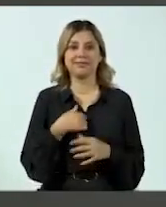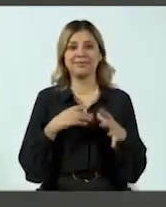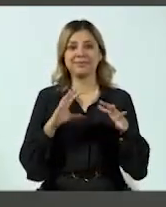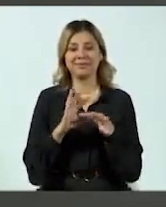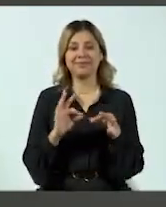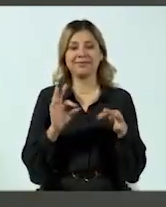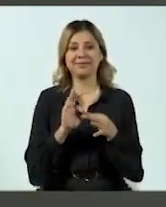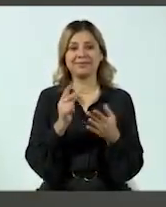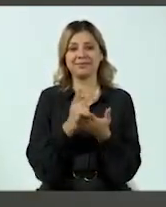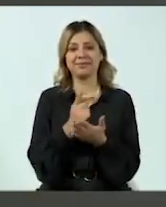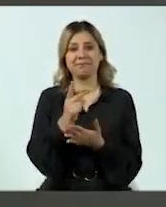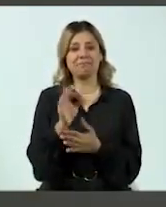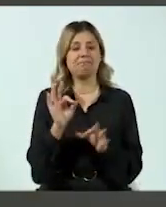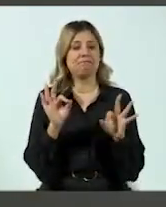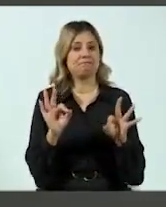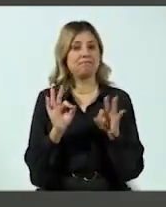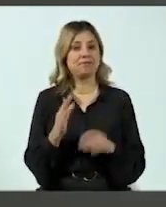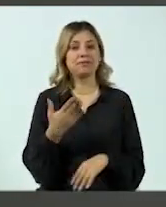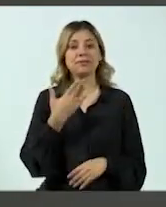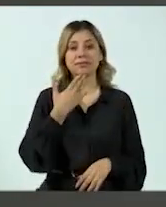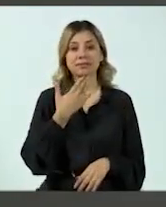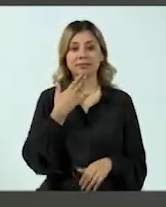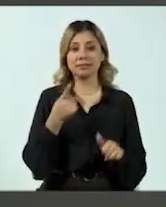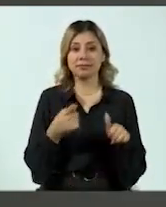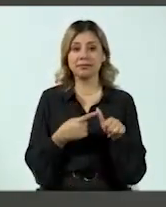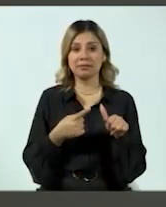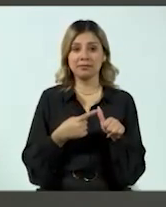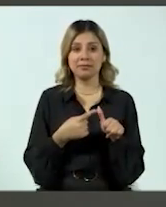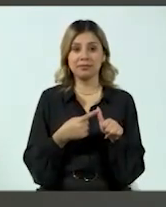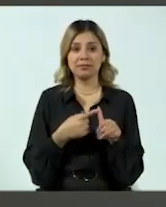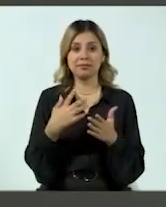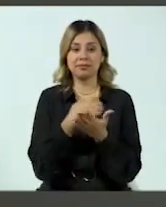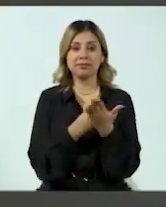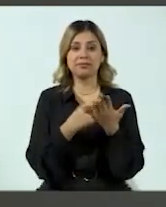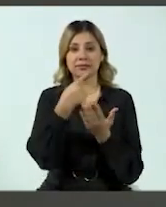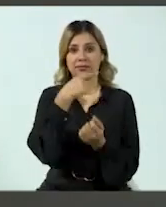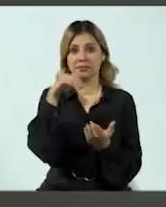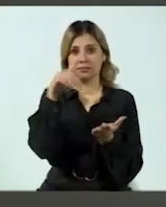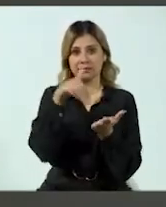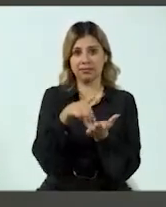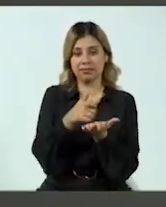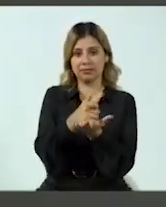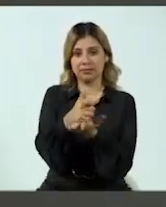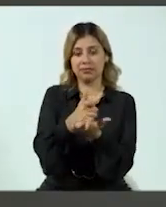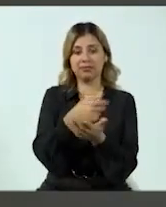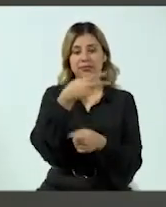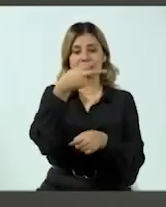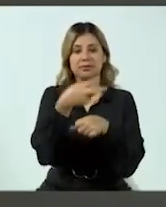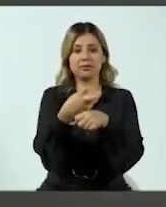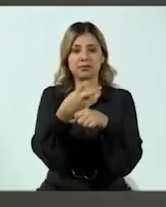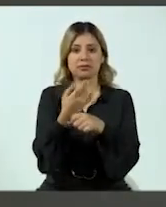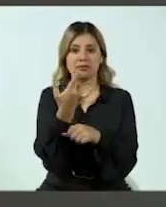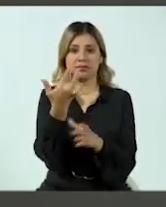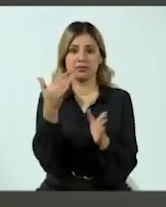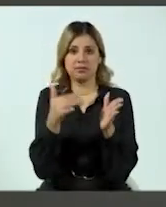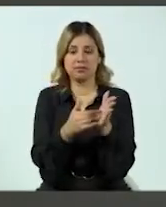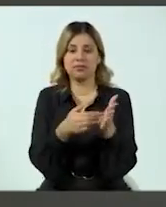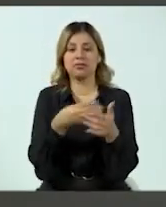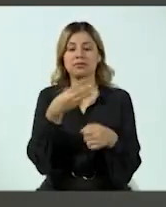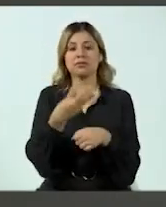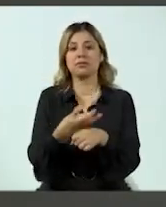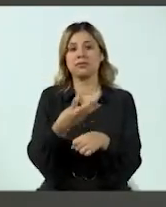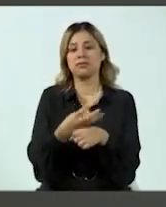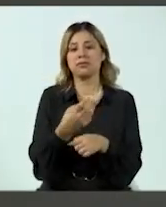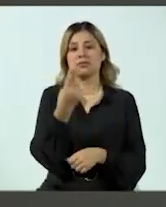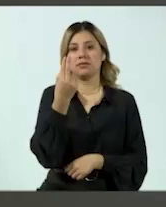los premios son muy buenos premios el primer lugar estará ganando 100,000 pesos en efectivo el segundo lugar 50.000 y el tercer lugar